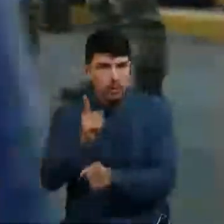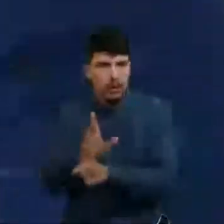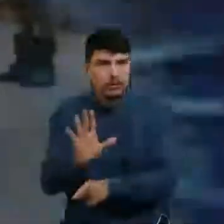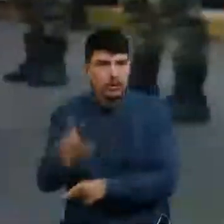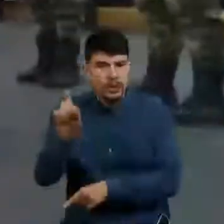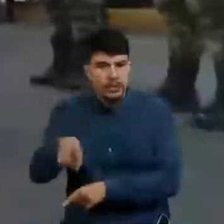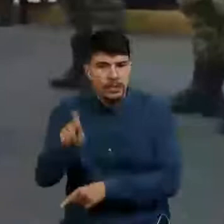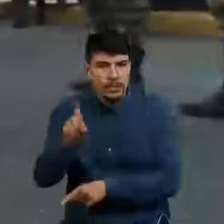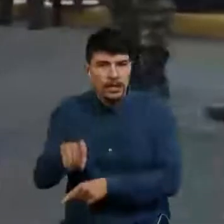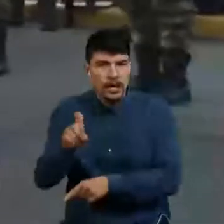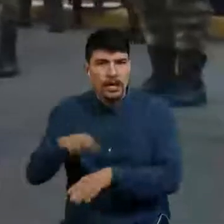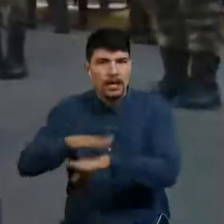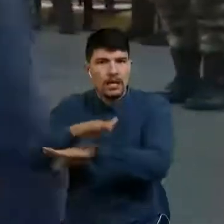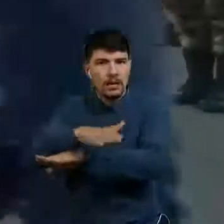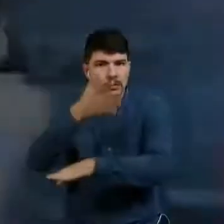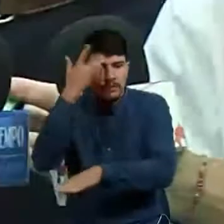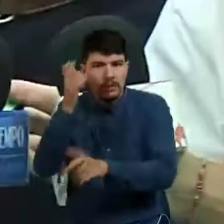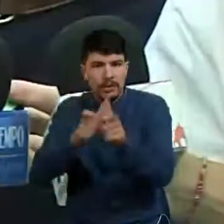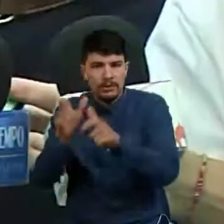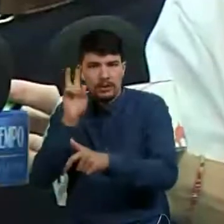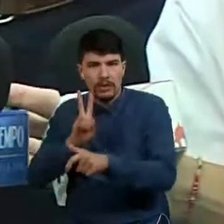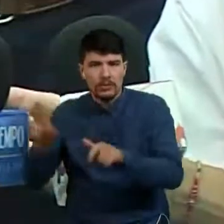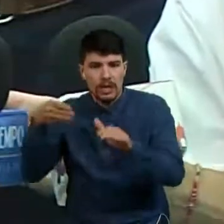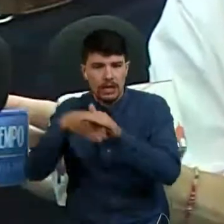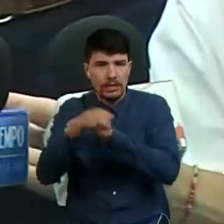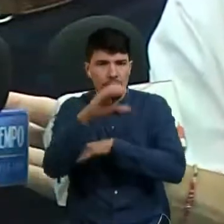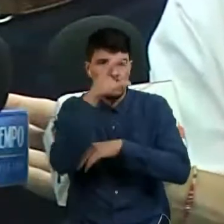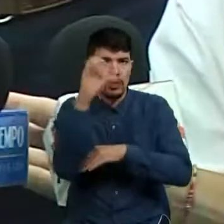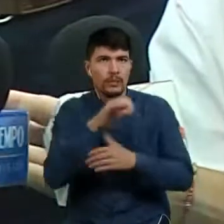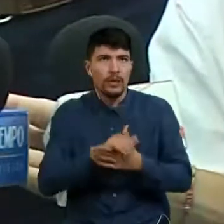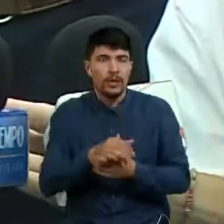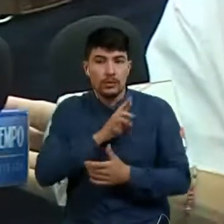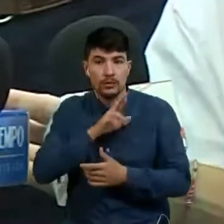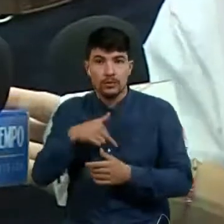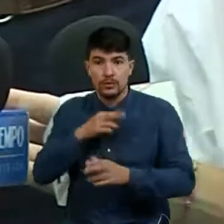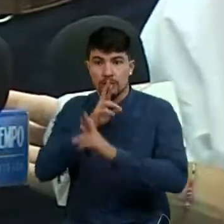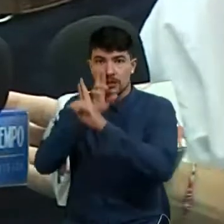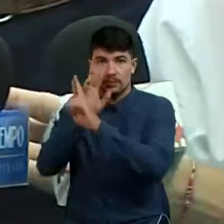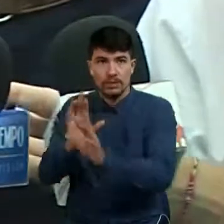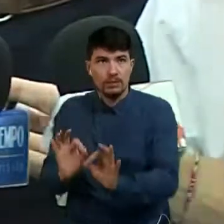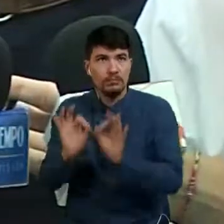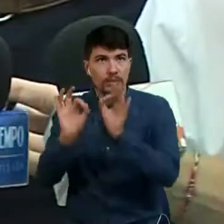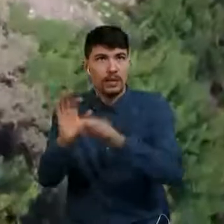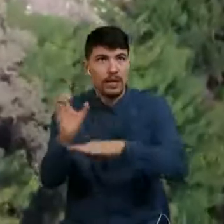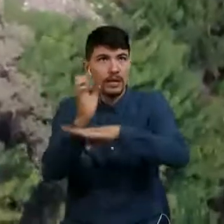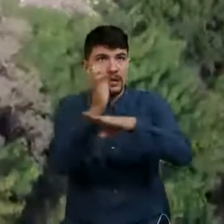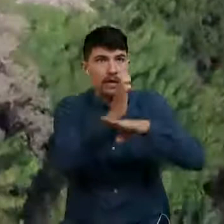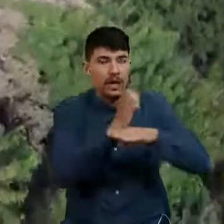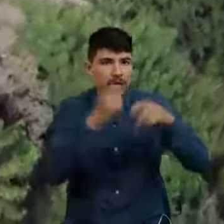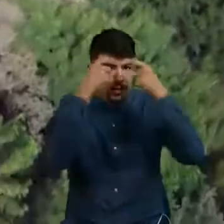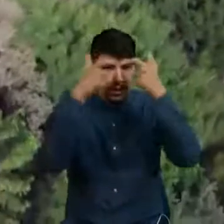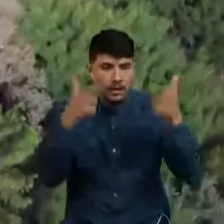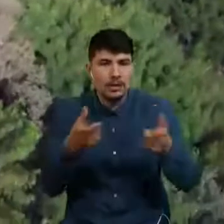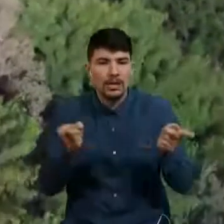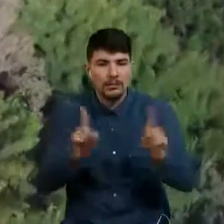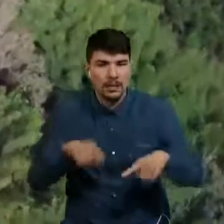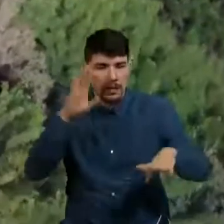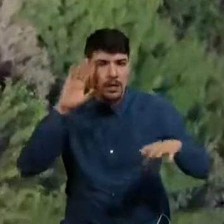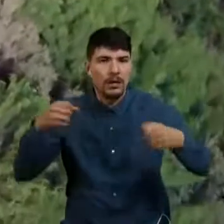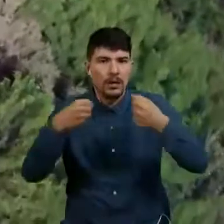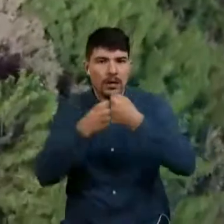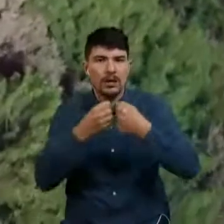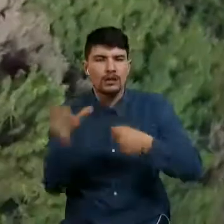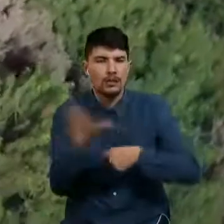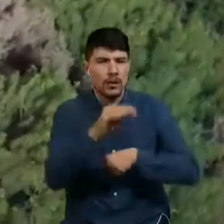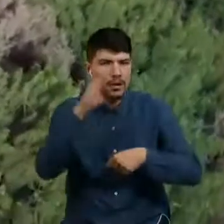que se están generando en la zona de frontera estamos dando una respuesta y con todas las entidades del estado en coordinación en coordinación con